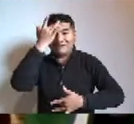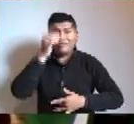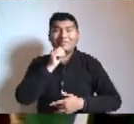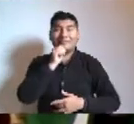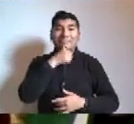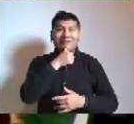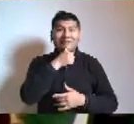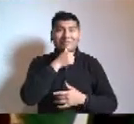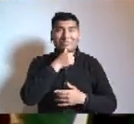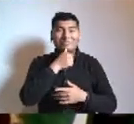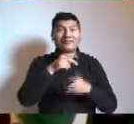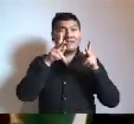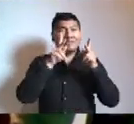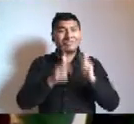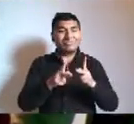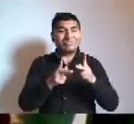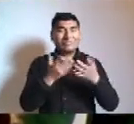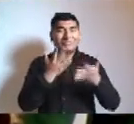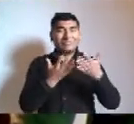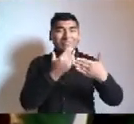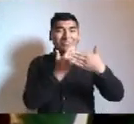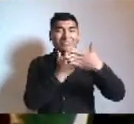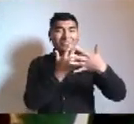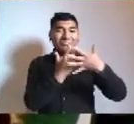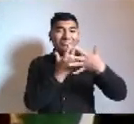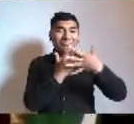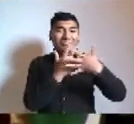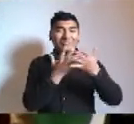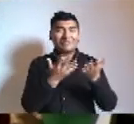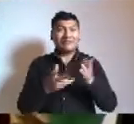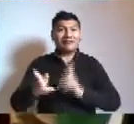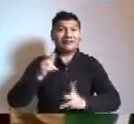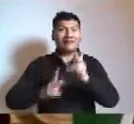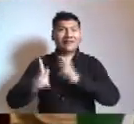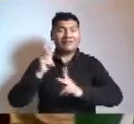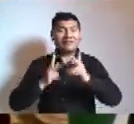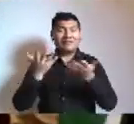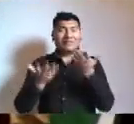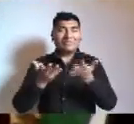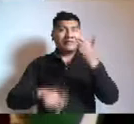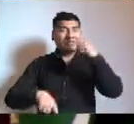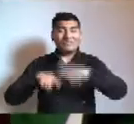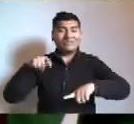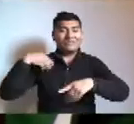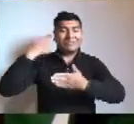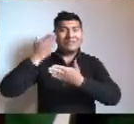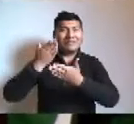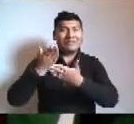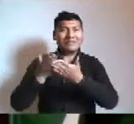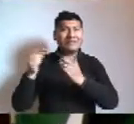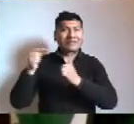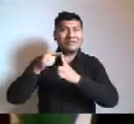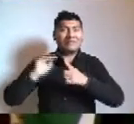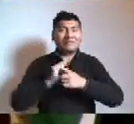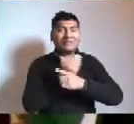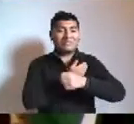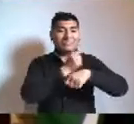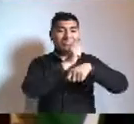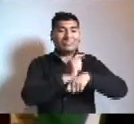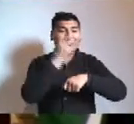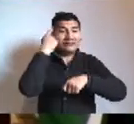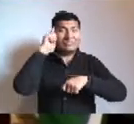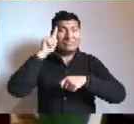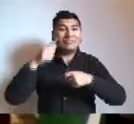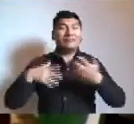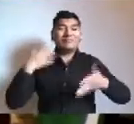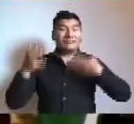dolor, las personas privadas de libertad, las personas que no pueden llegar hasta nuestro templo para